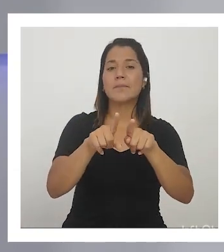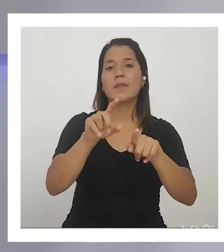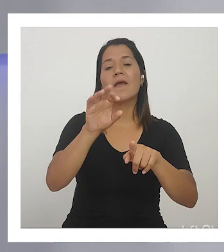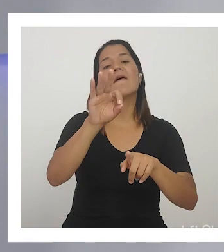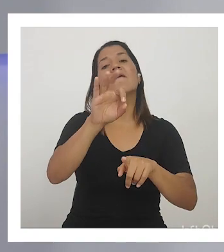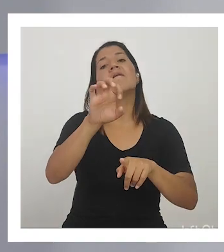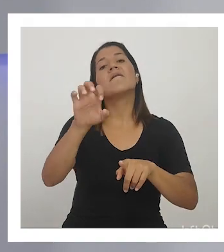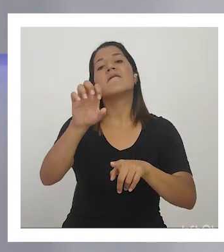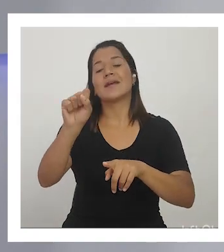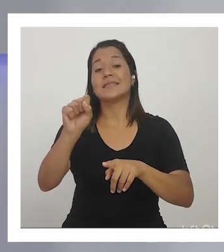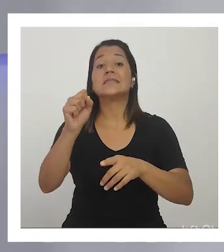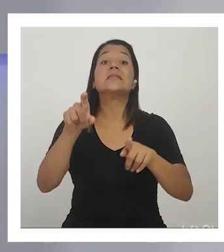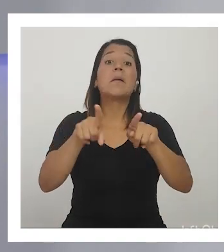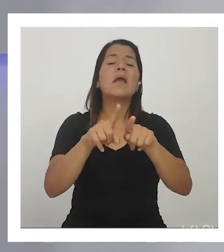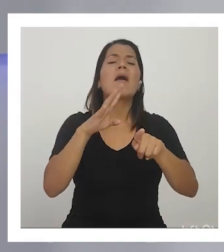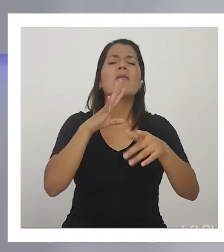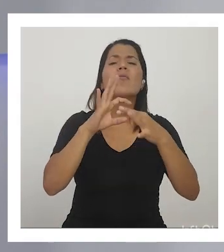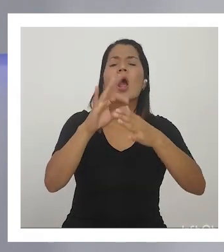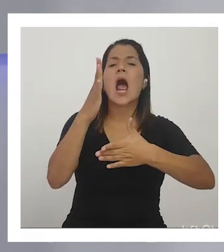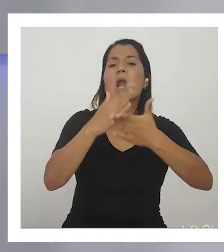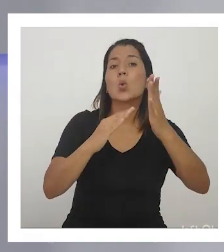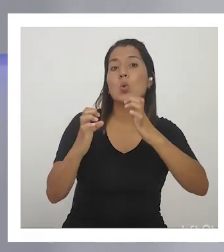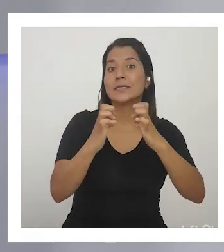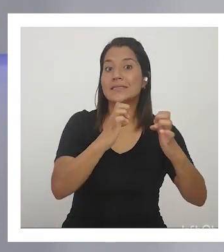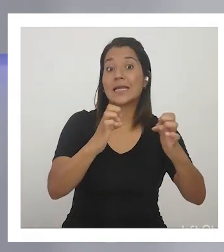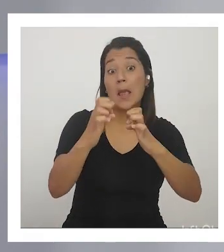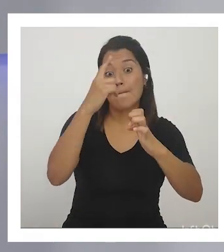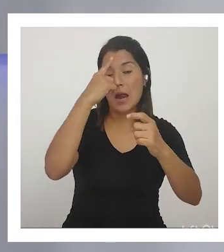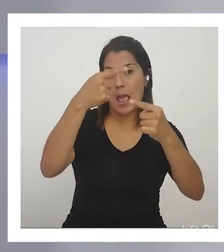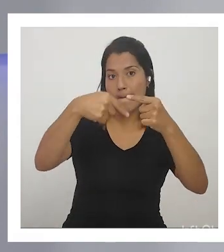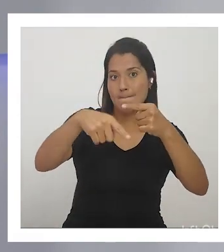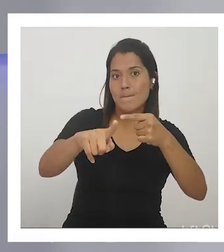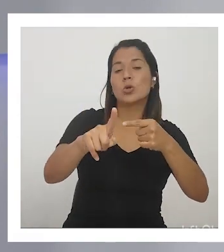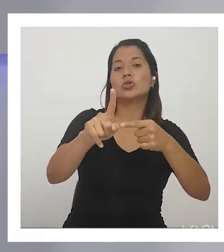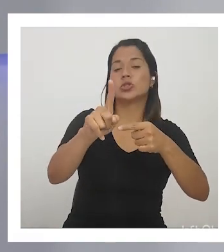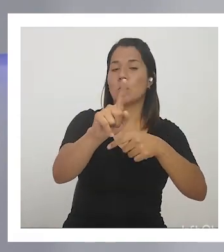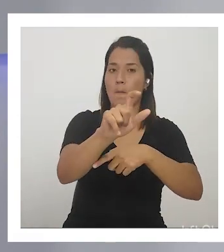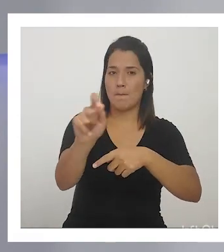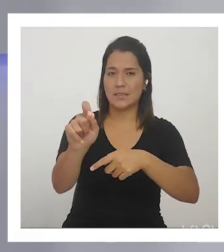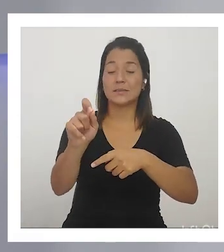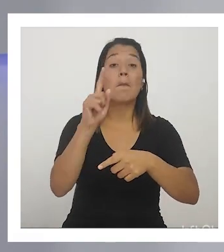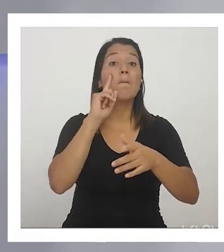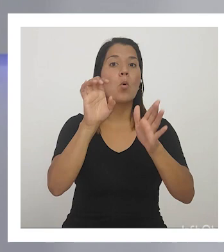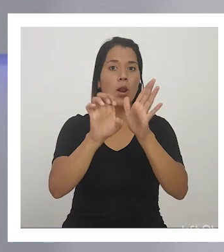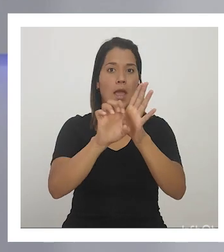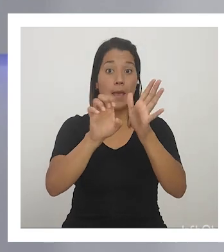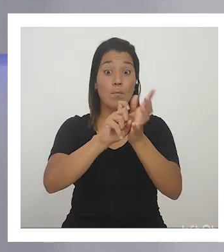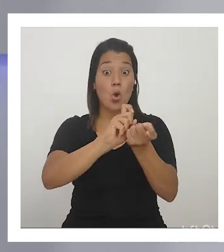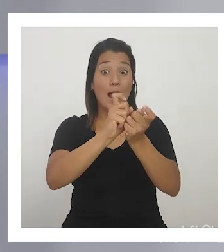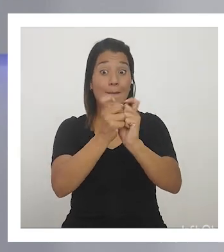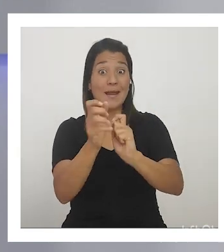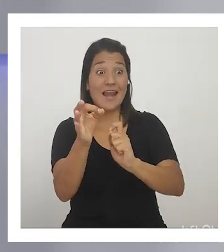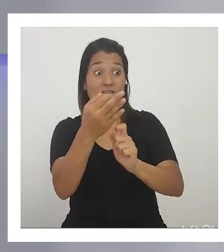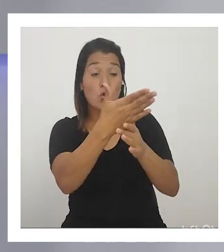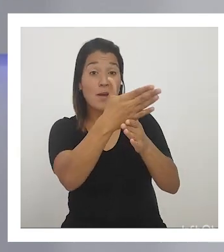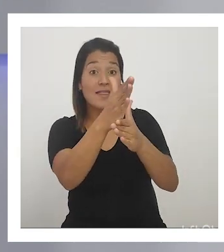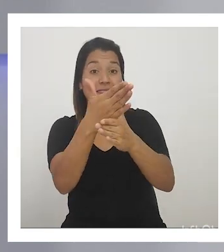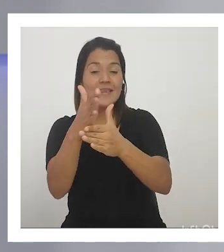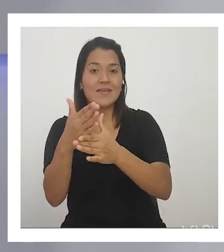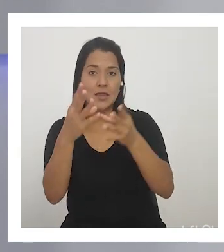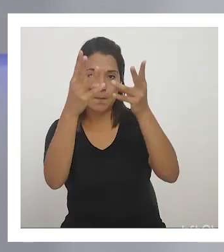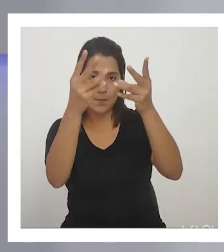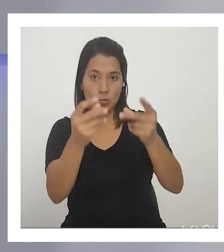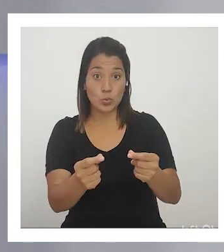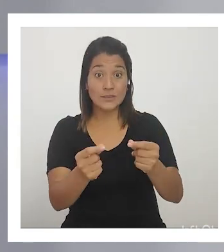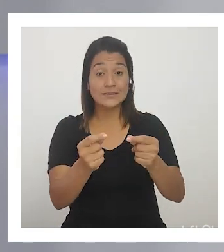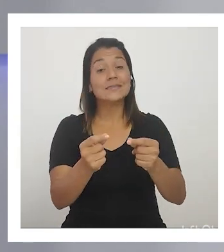a tomar en cuenta para los próximos meses. Una de ellas es la redistribución de los recursos que se da entre todas las universidades